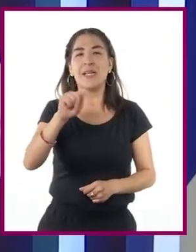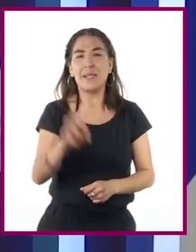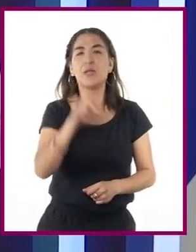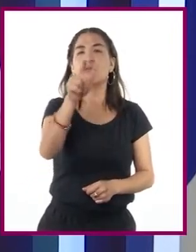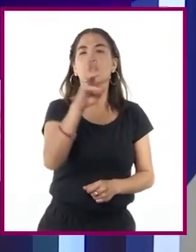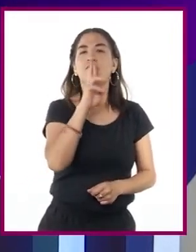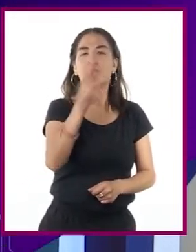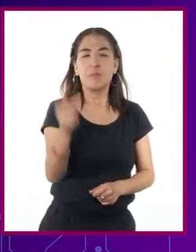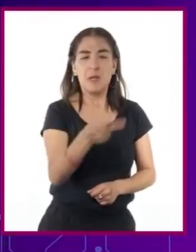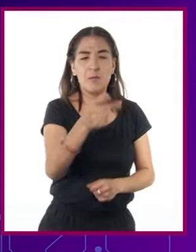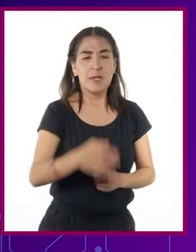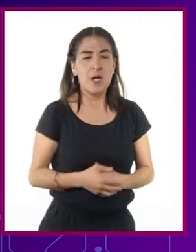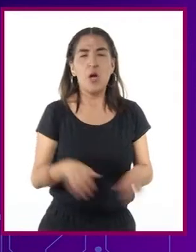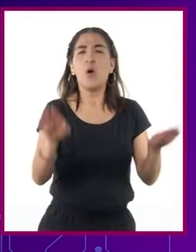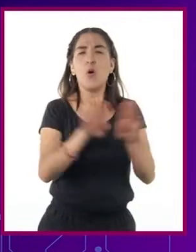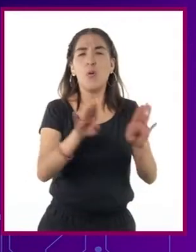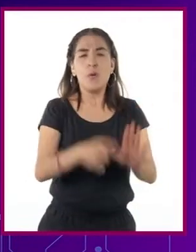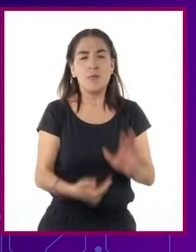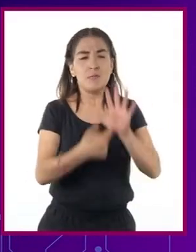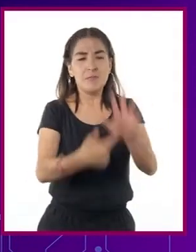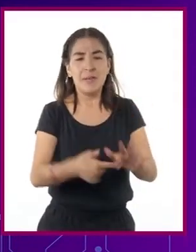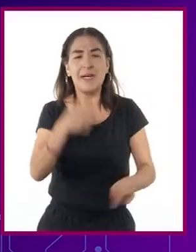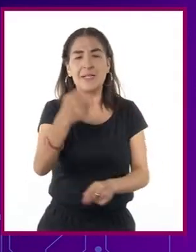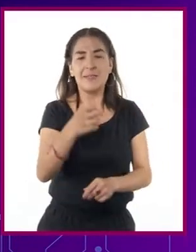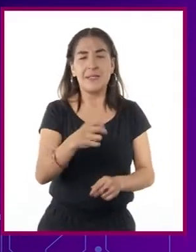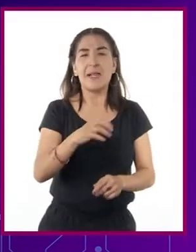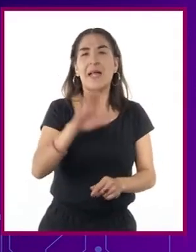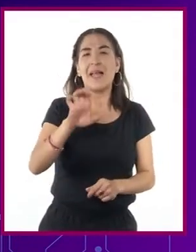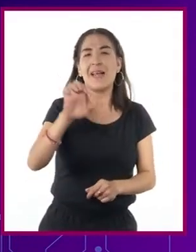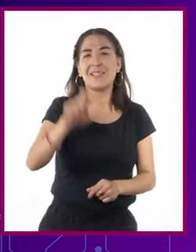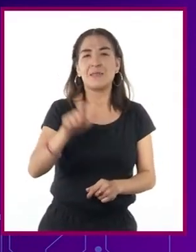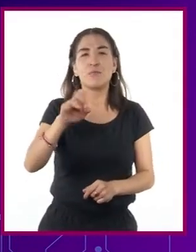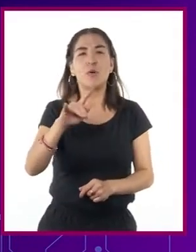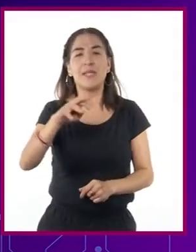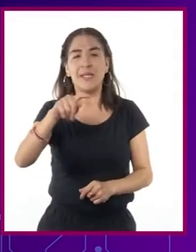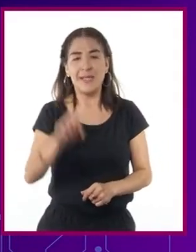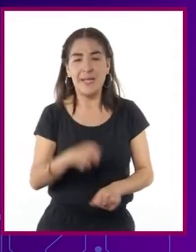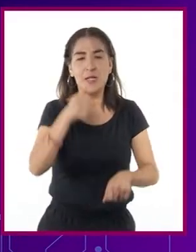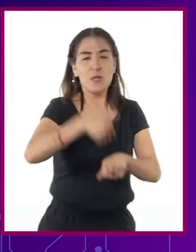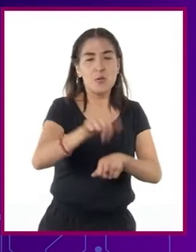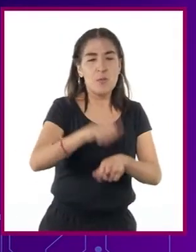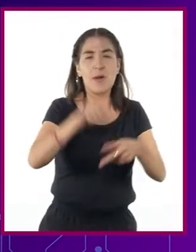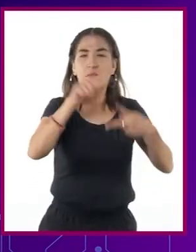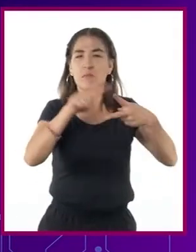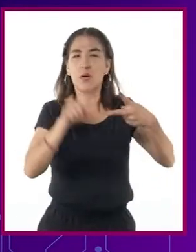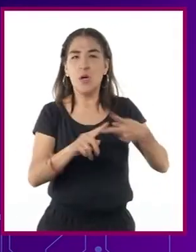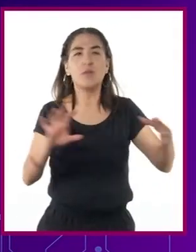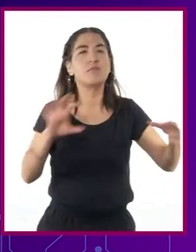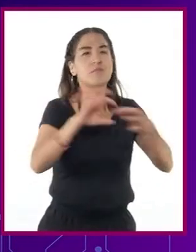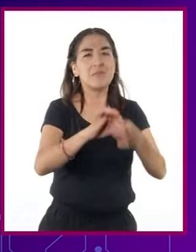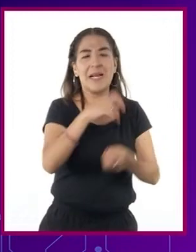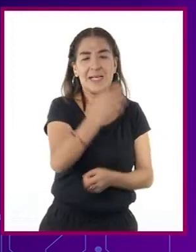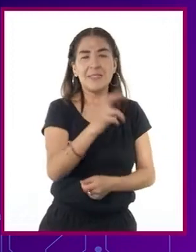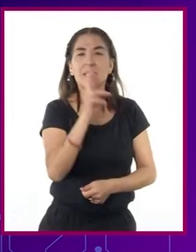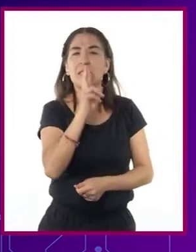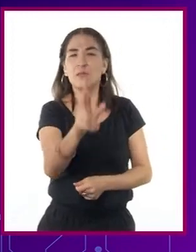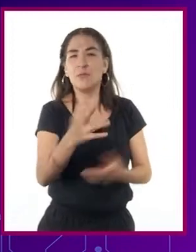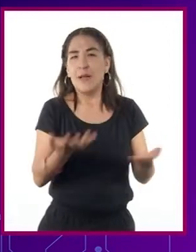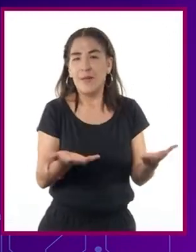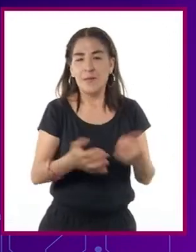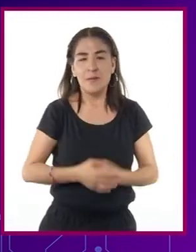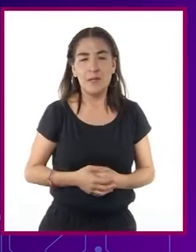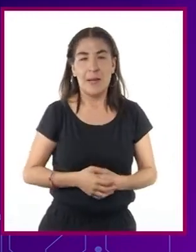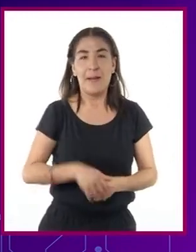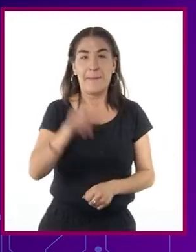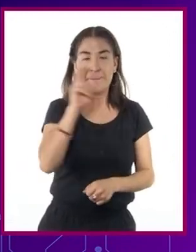pregunta: ¿cómo son los exponentes de las potencias del dividendo y divisor? ¿Y qué relación hay con su resultado? En la división